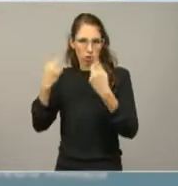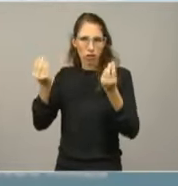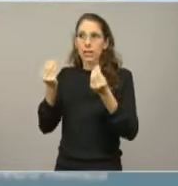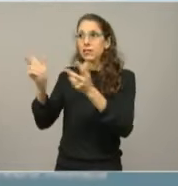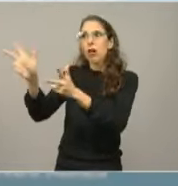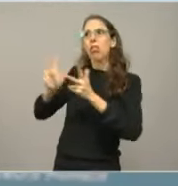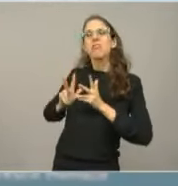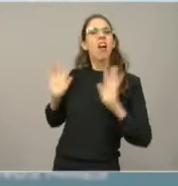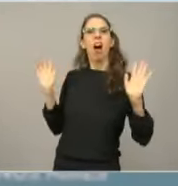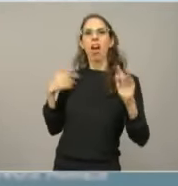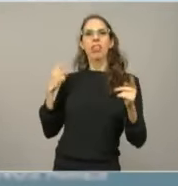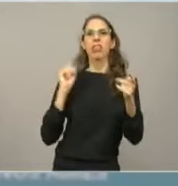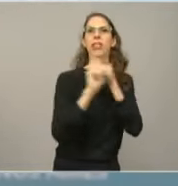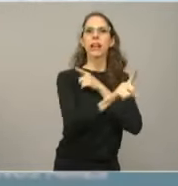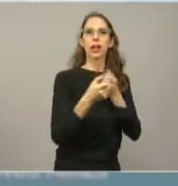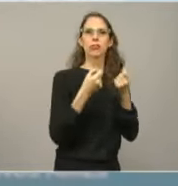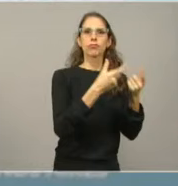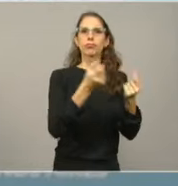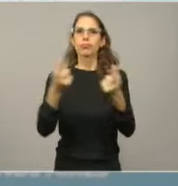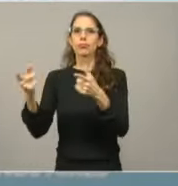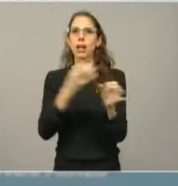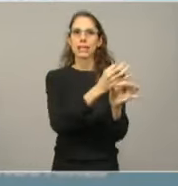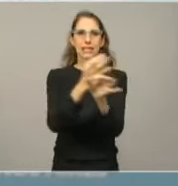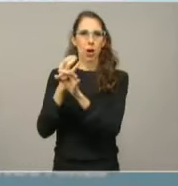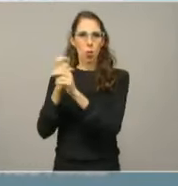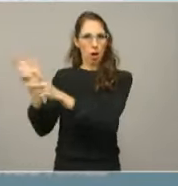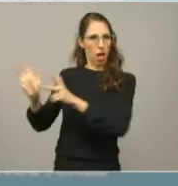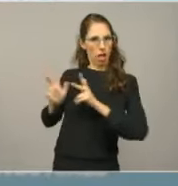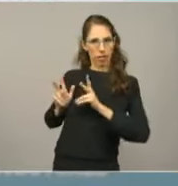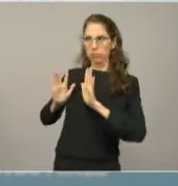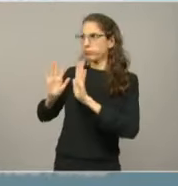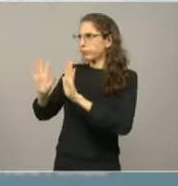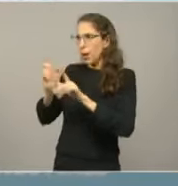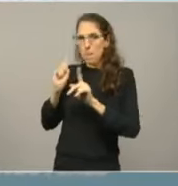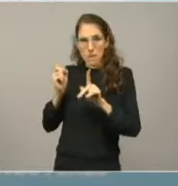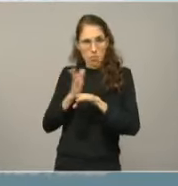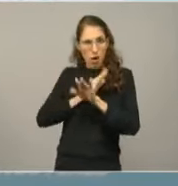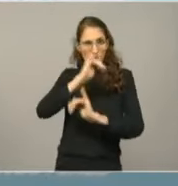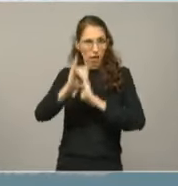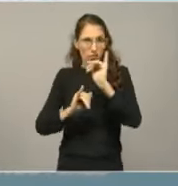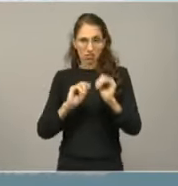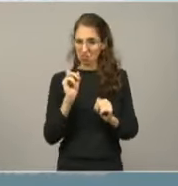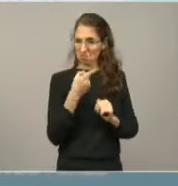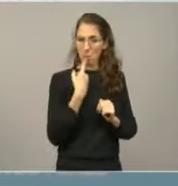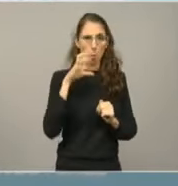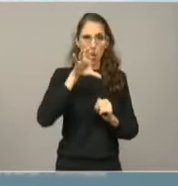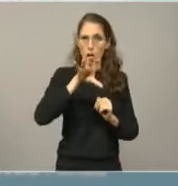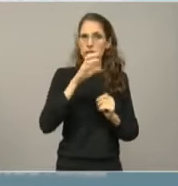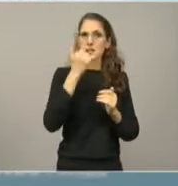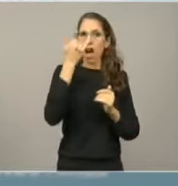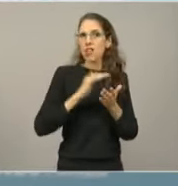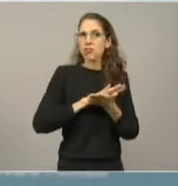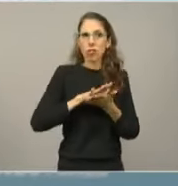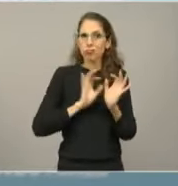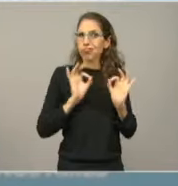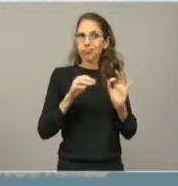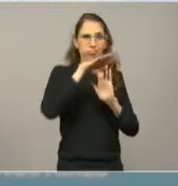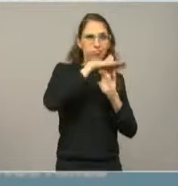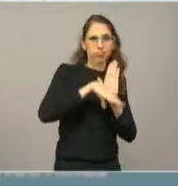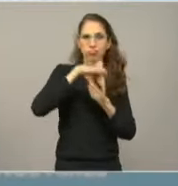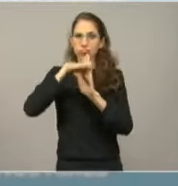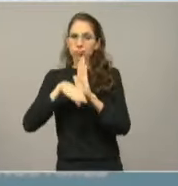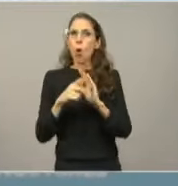escuelas como nosotros como detaller recién nosotros ya tenemos dos programas eh va uno el programa que